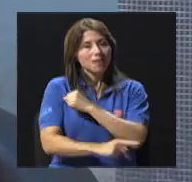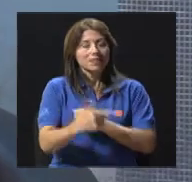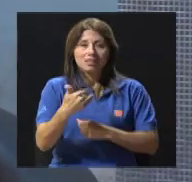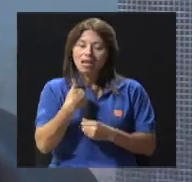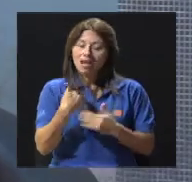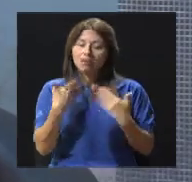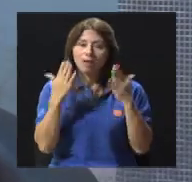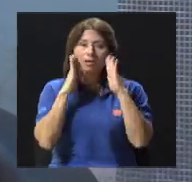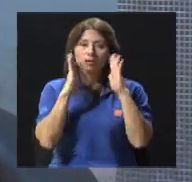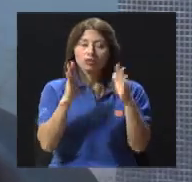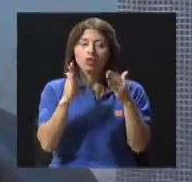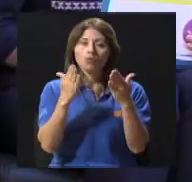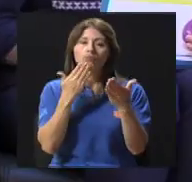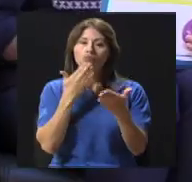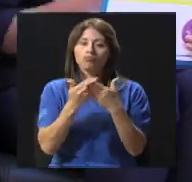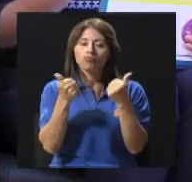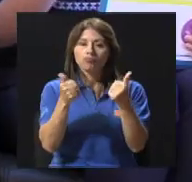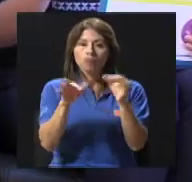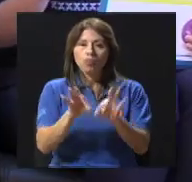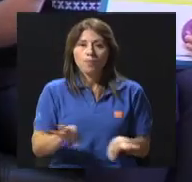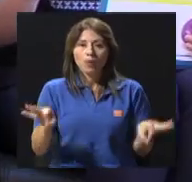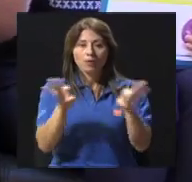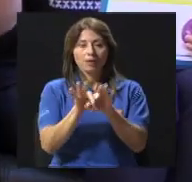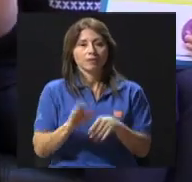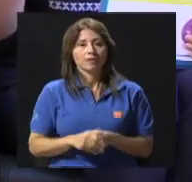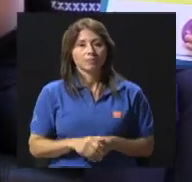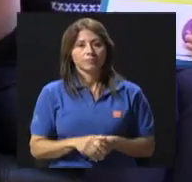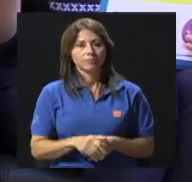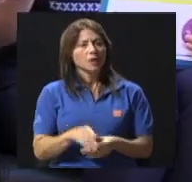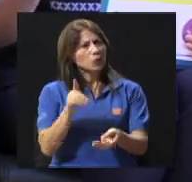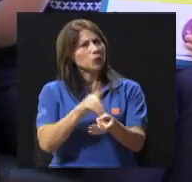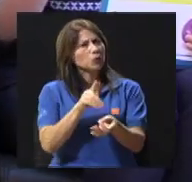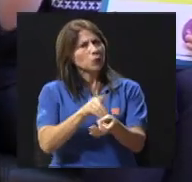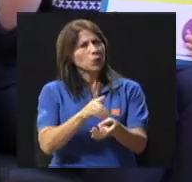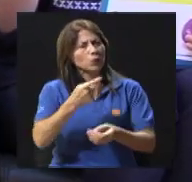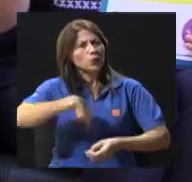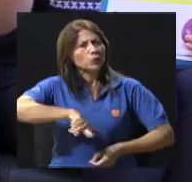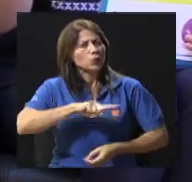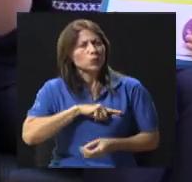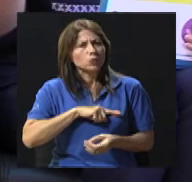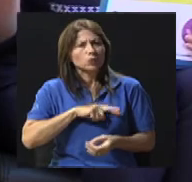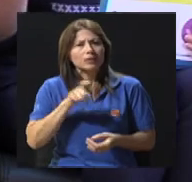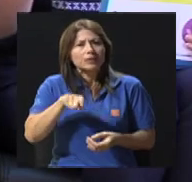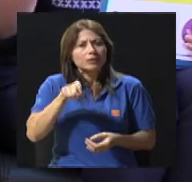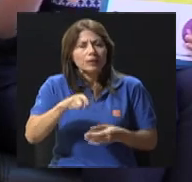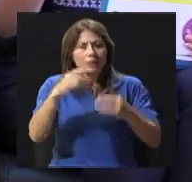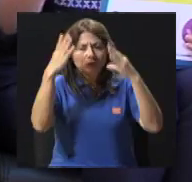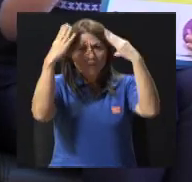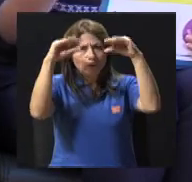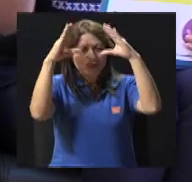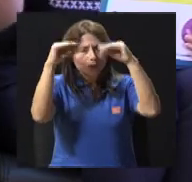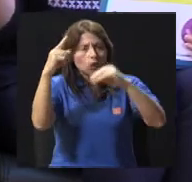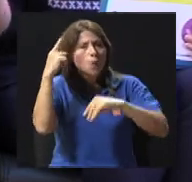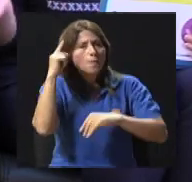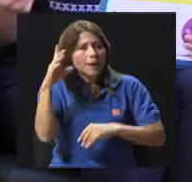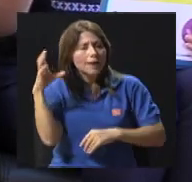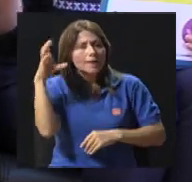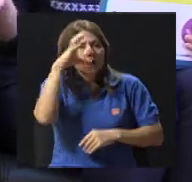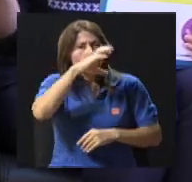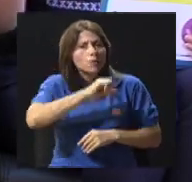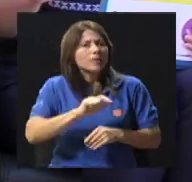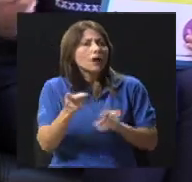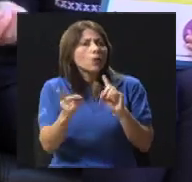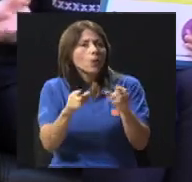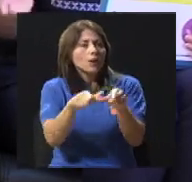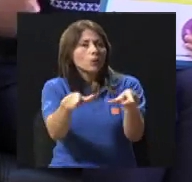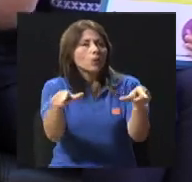muy importante de atención. Doctor, ¿dónde podríamos conseguir este tipo de información para verificar la zona, los tipos de